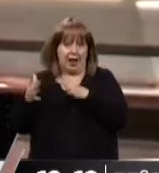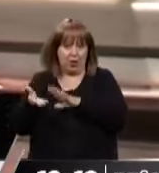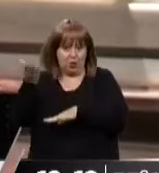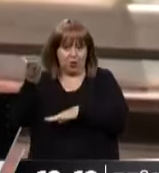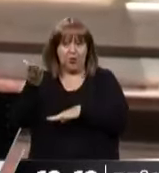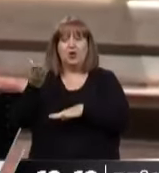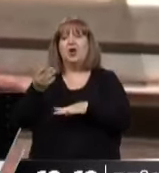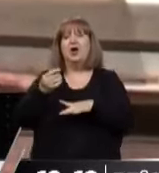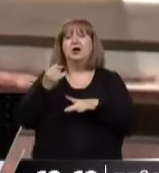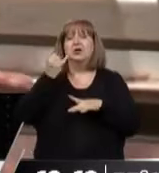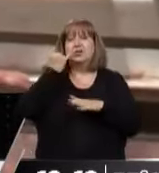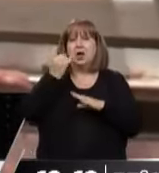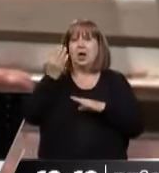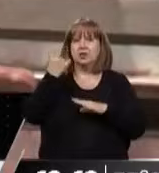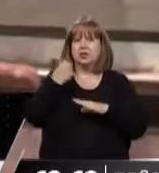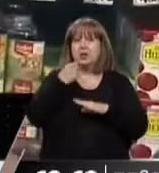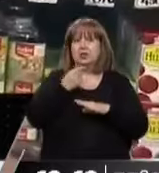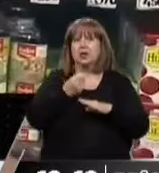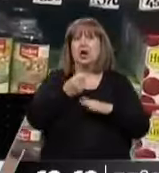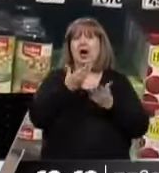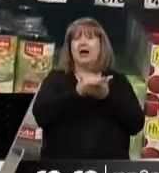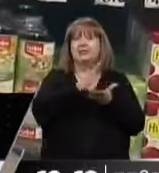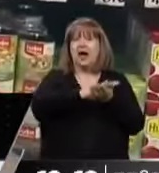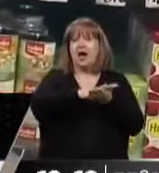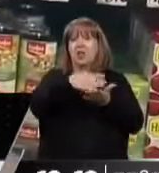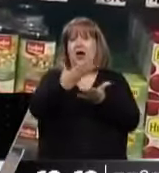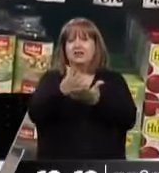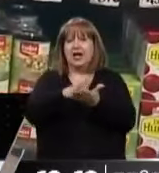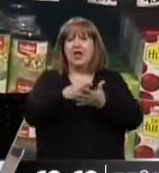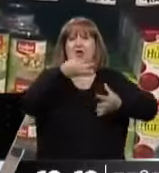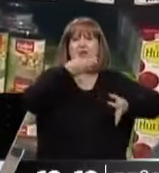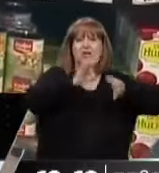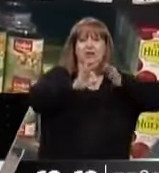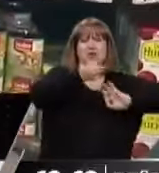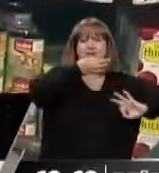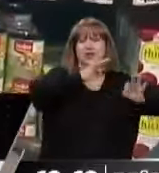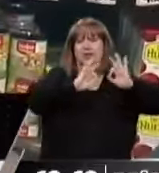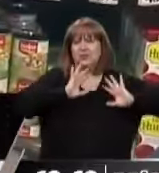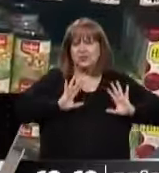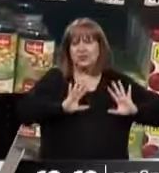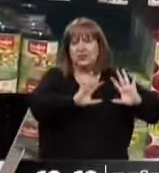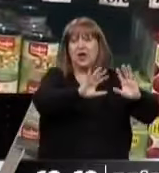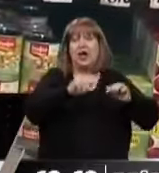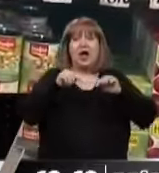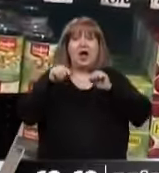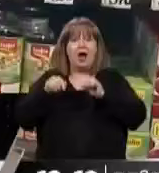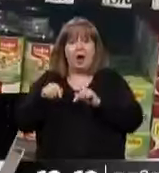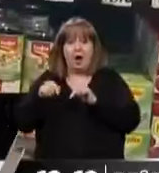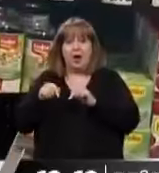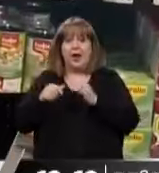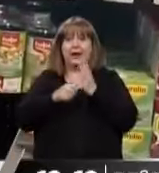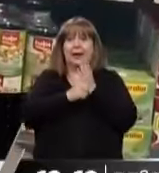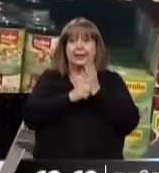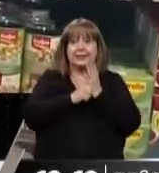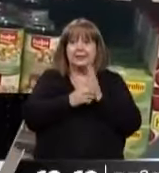aumento, al contrario, se vendía muy mucho asado porque el precio estaba muy acomodado. lo que tiende a hacer la gente en estos momentos, que la carne por